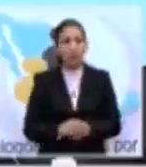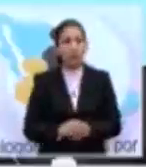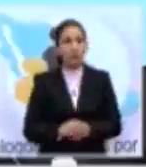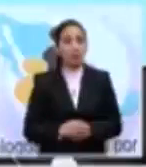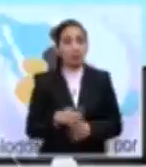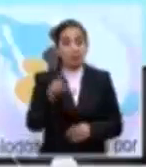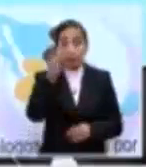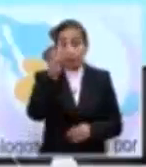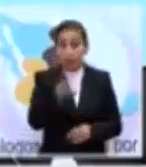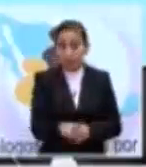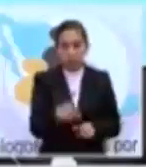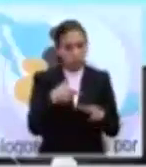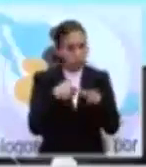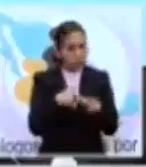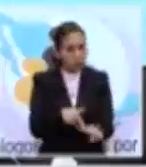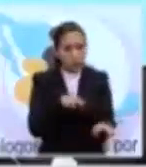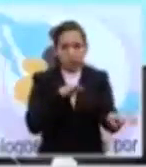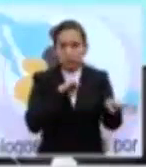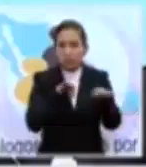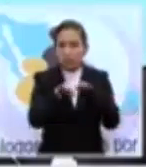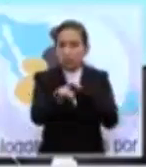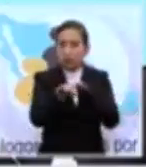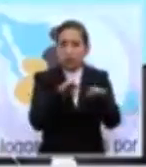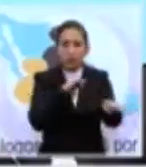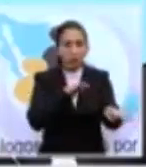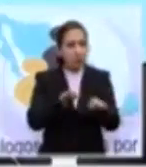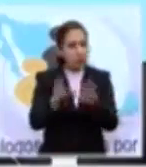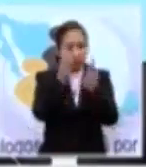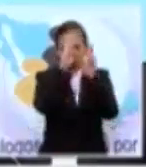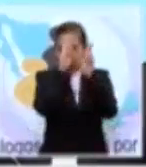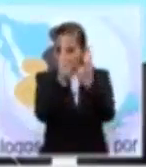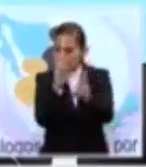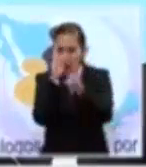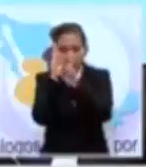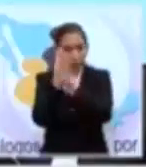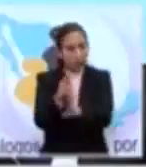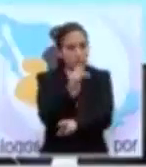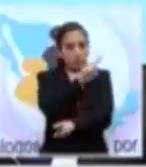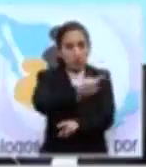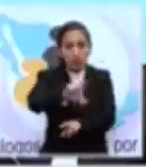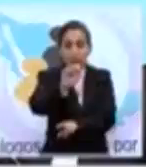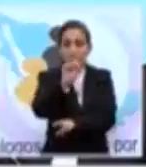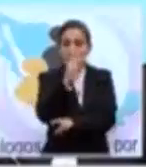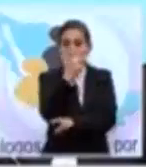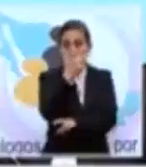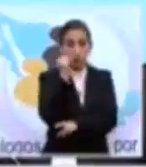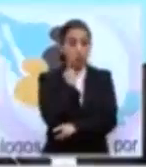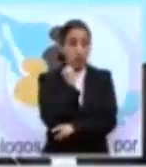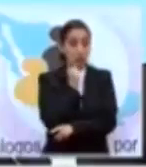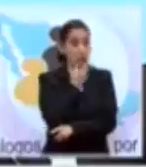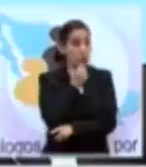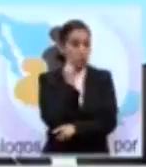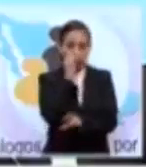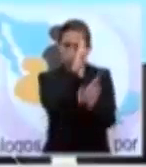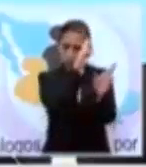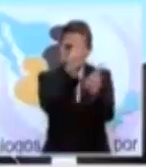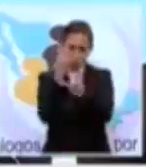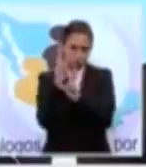Sin duda, seguiremos trabajando con ese respeto que nos tenemos los 128 senadoras y